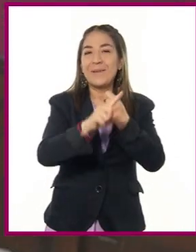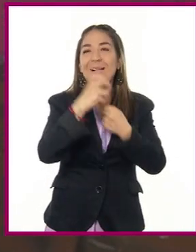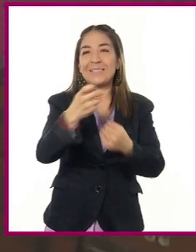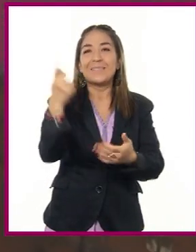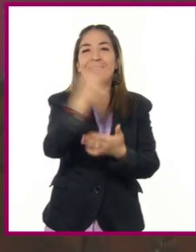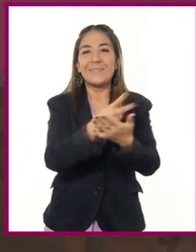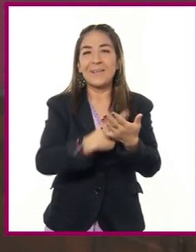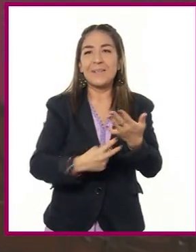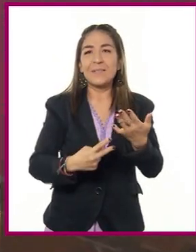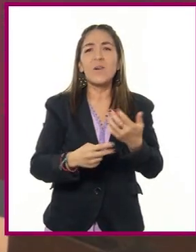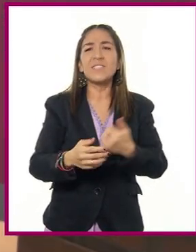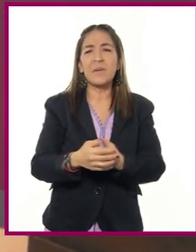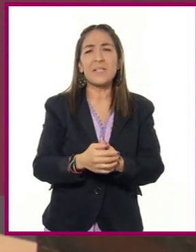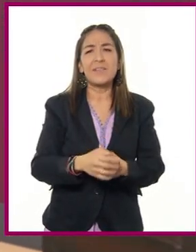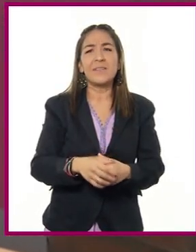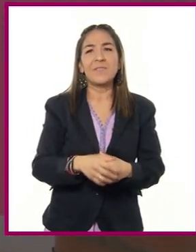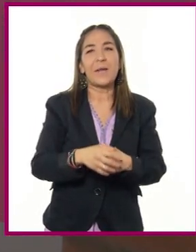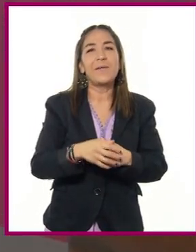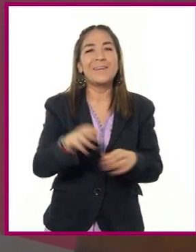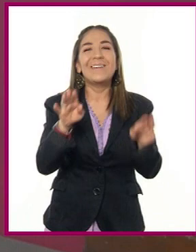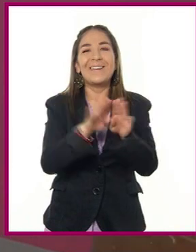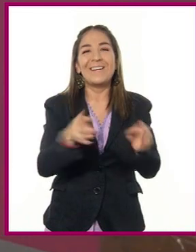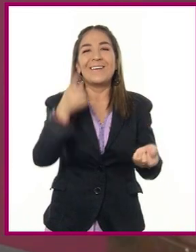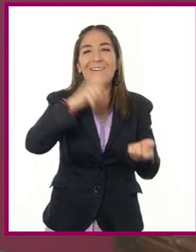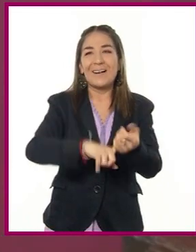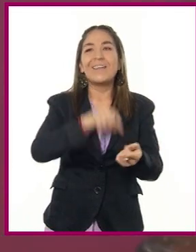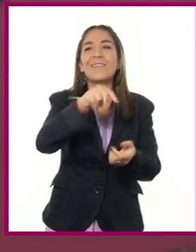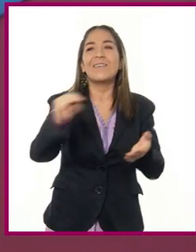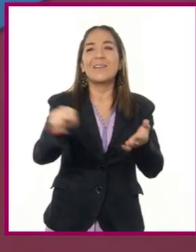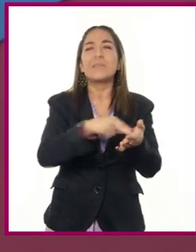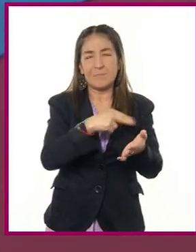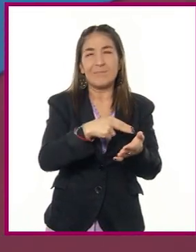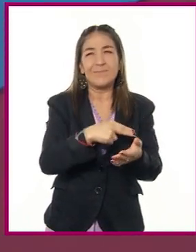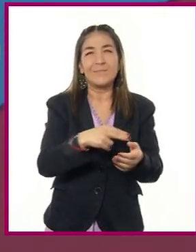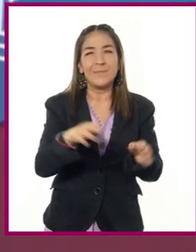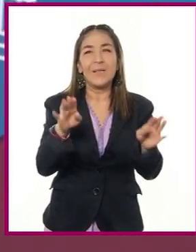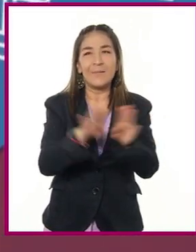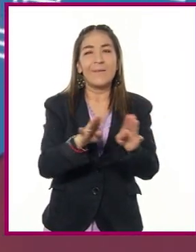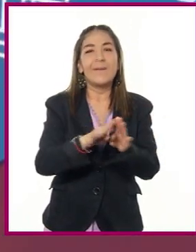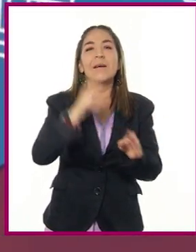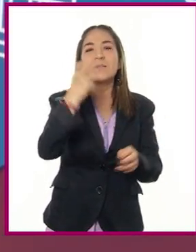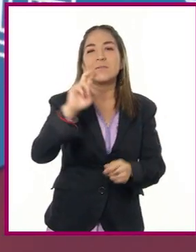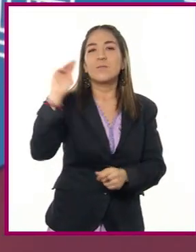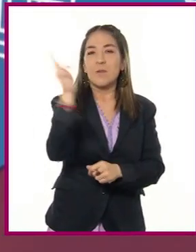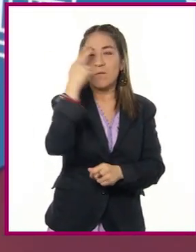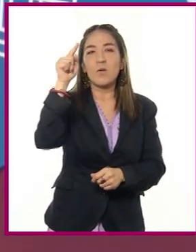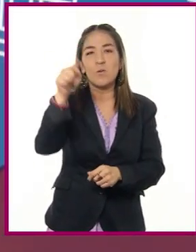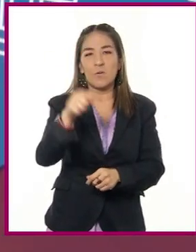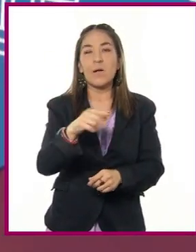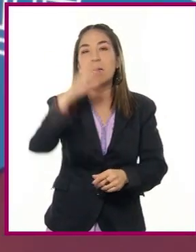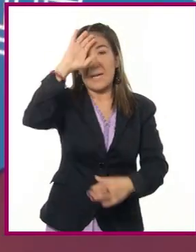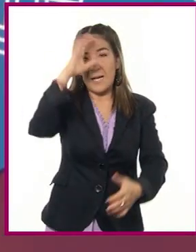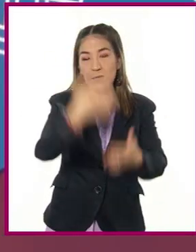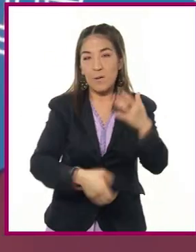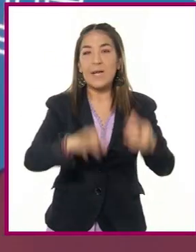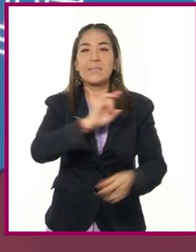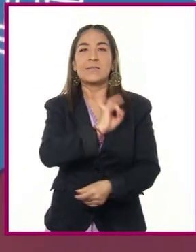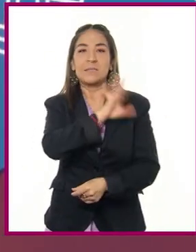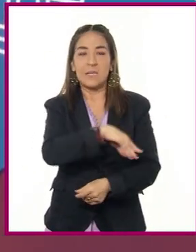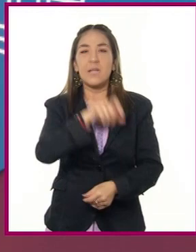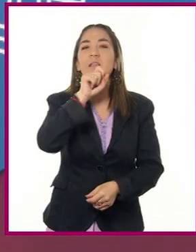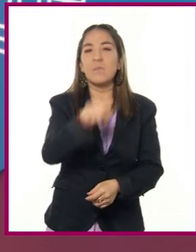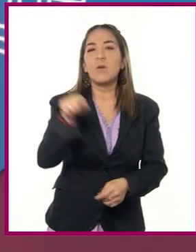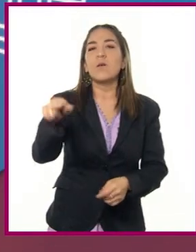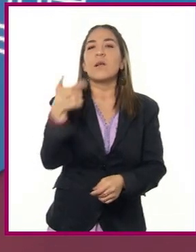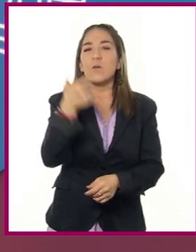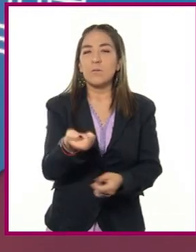en 1956 se firmó un acuerdo entre la Universidad Católica de Chile y el Departamento de Economía